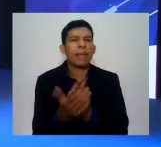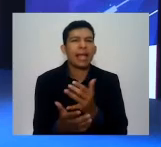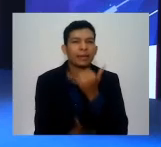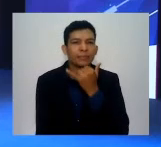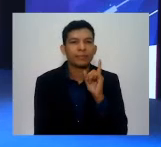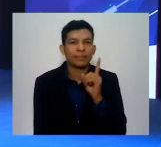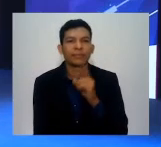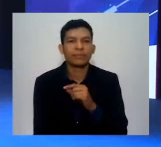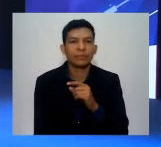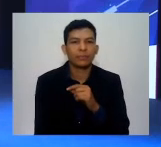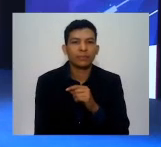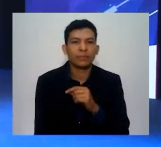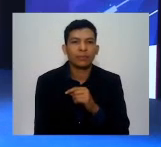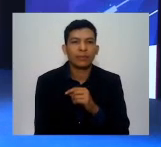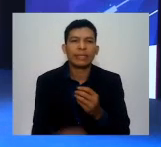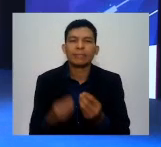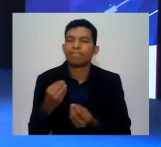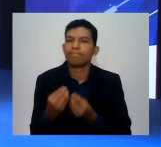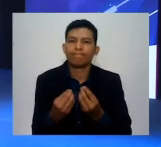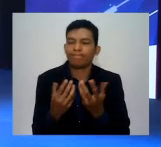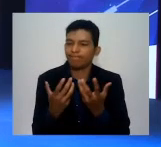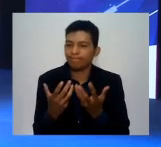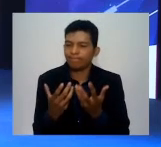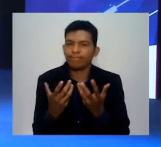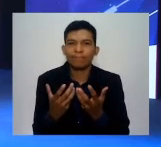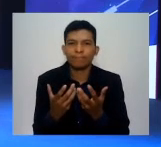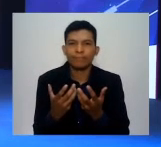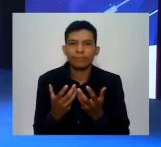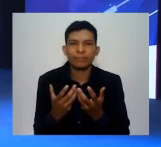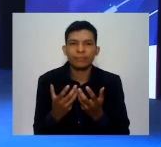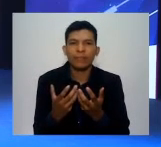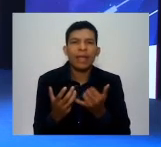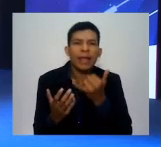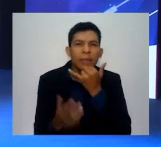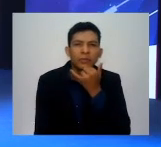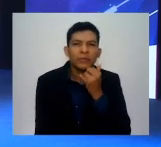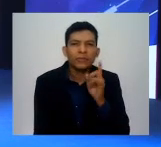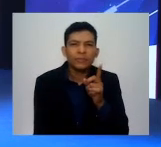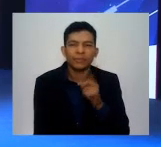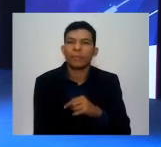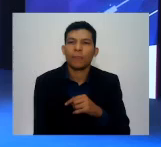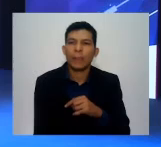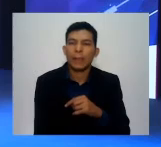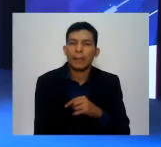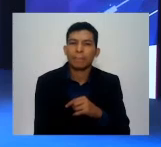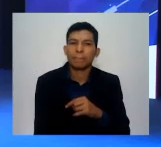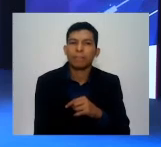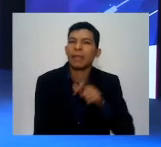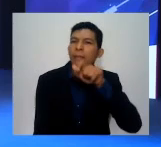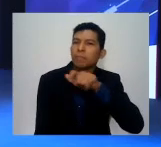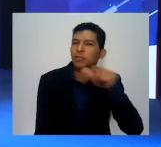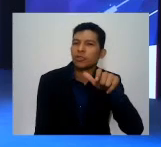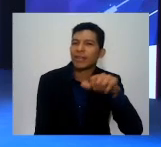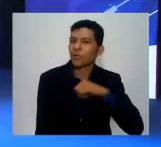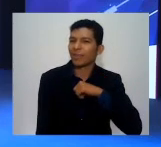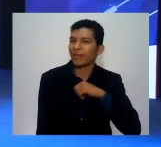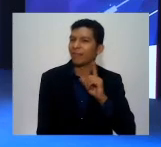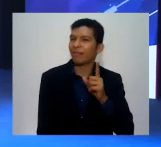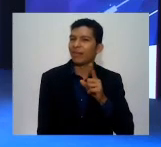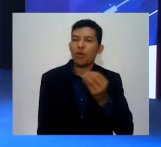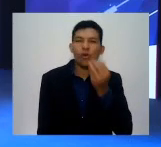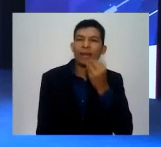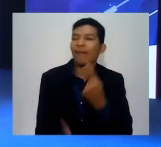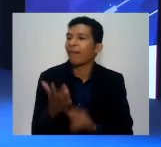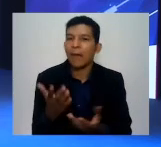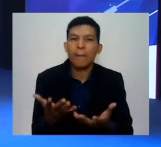como acumulación del dióxido de carbono que exhalamos. Entonces, no son efectivas para generar un verdadero entrenamiento de altitud. ¿Y para qué queremos un